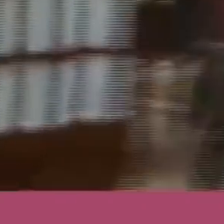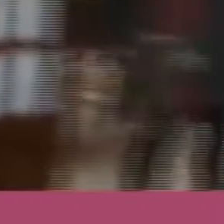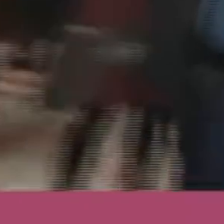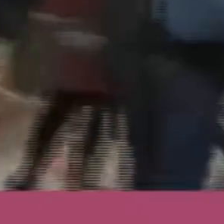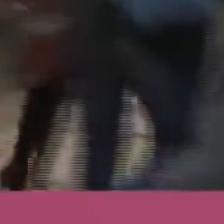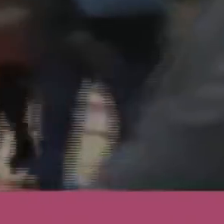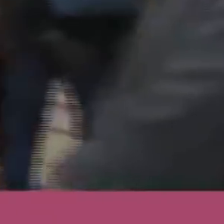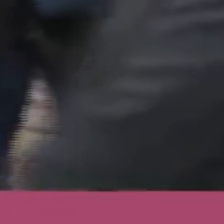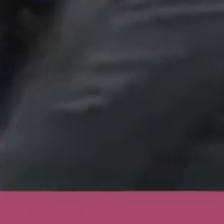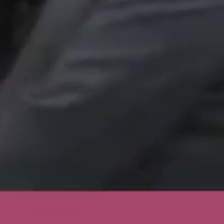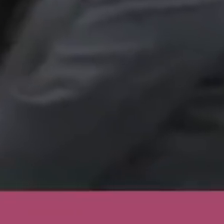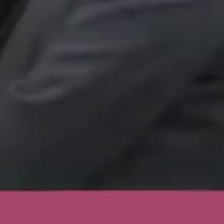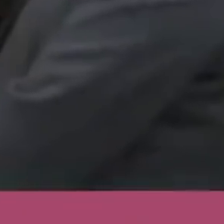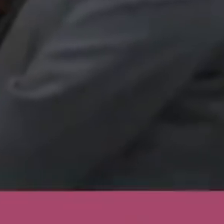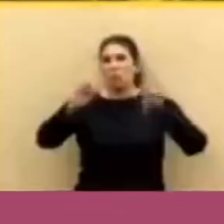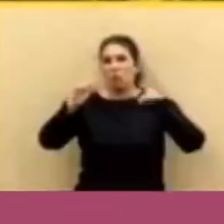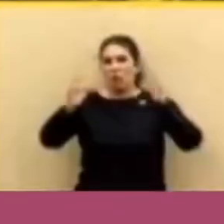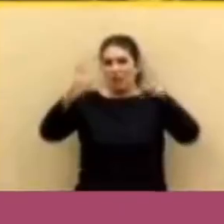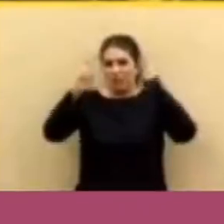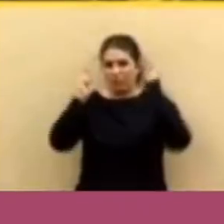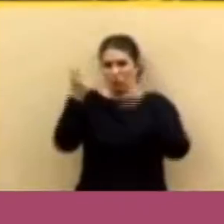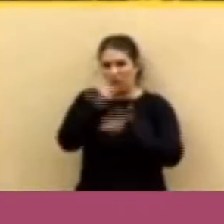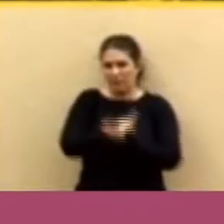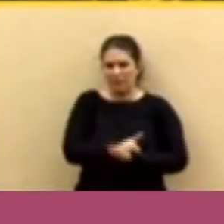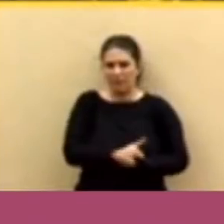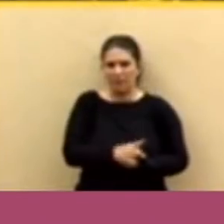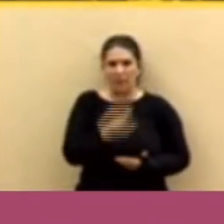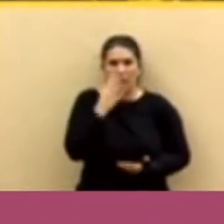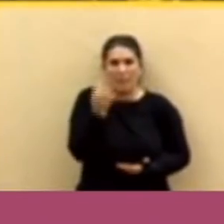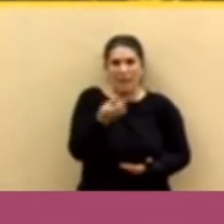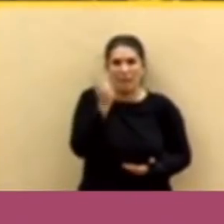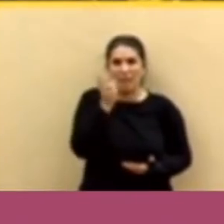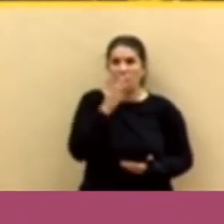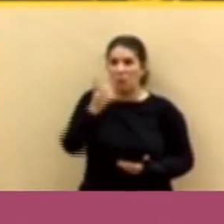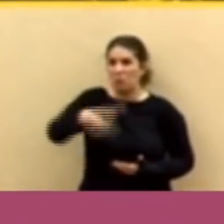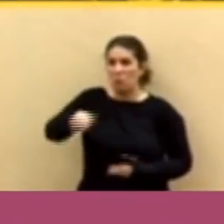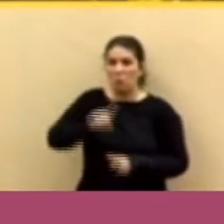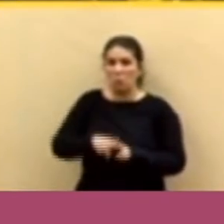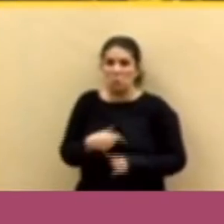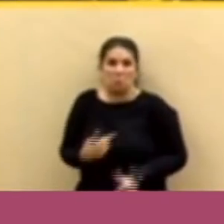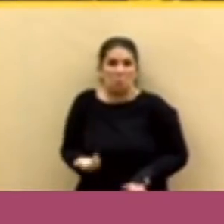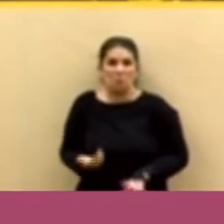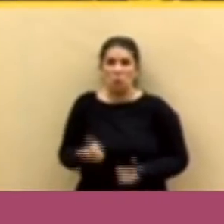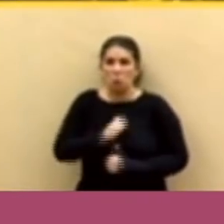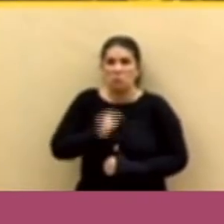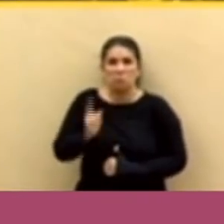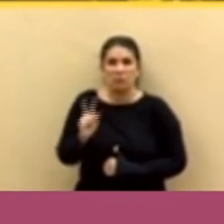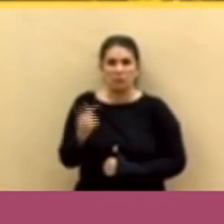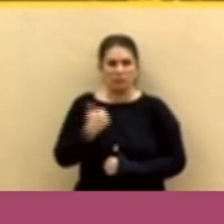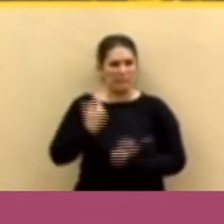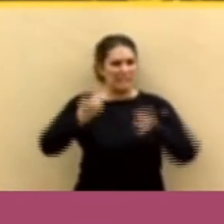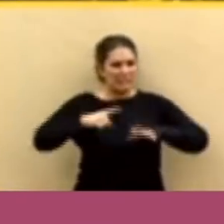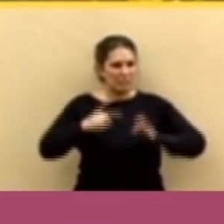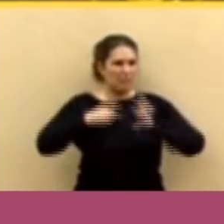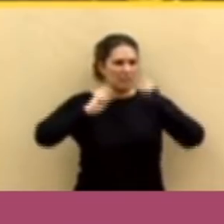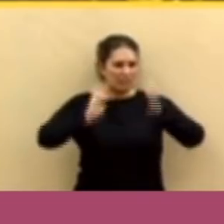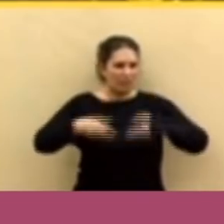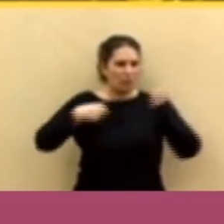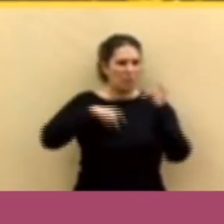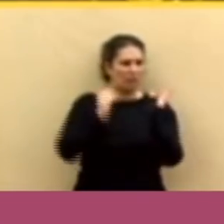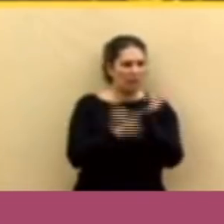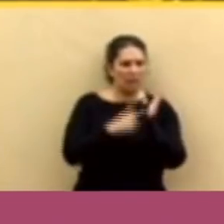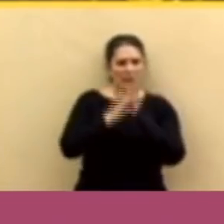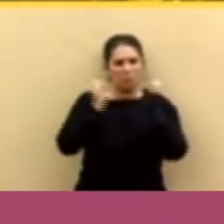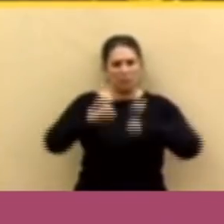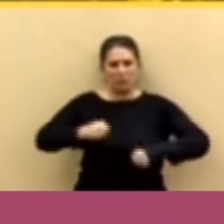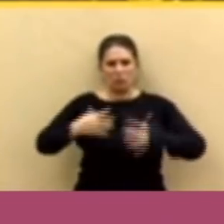Partido Popular reacciona, que es verdad que reacciona de una manera sorprendente, yo lo puedo reconocer, y ahí se podrá incluso analizar si ha sido de mayor o menor